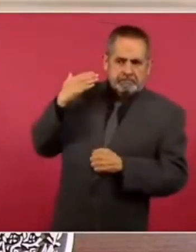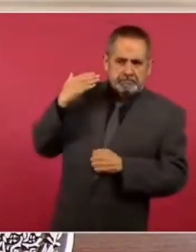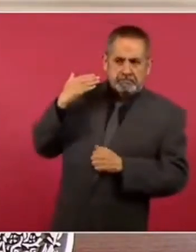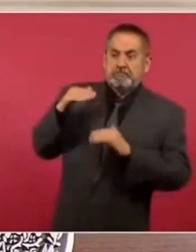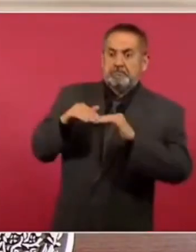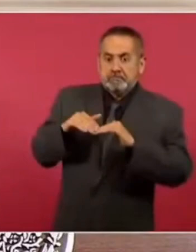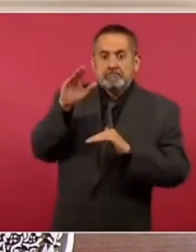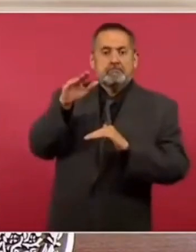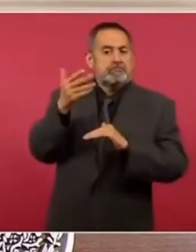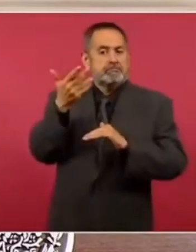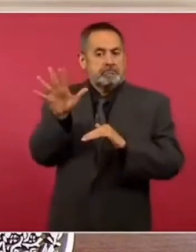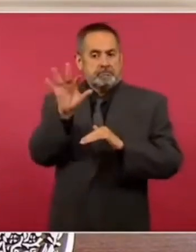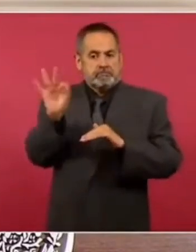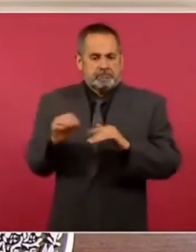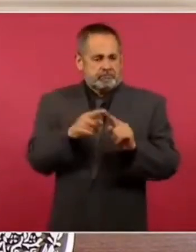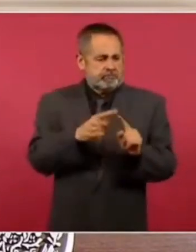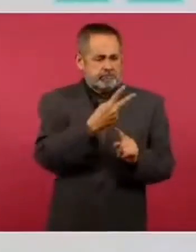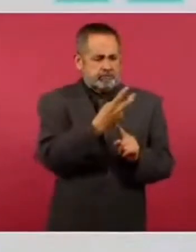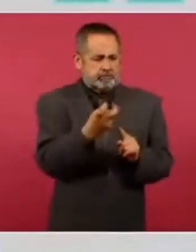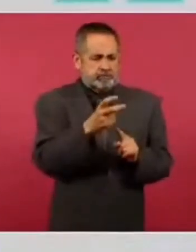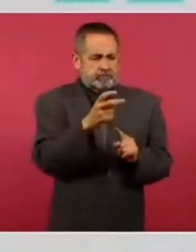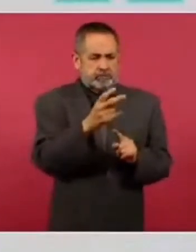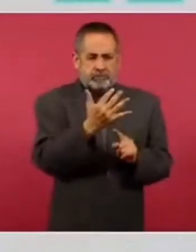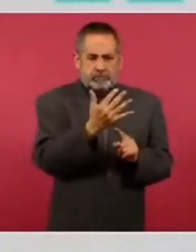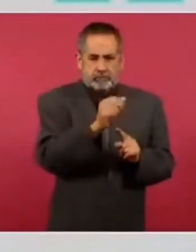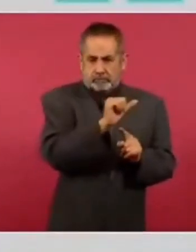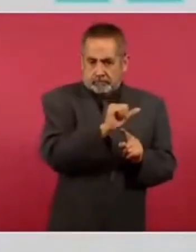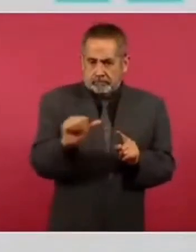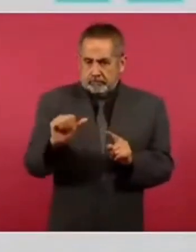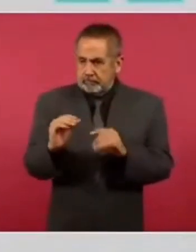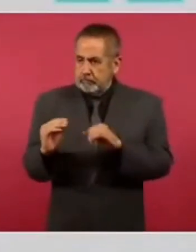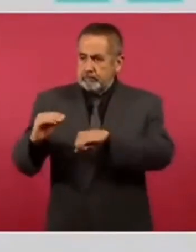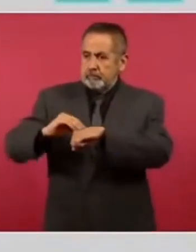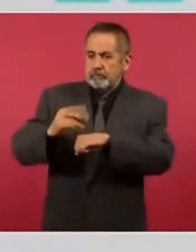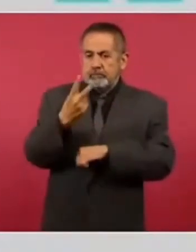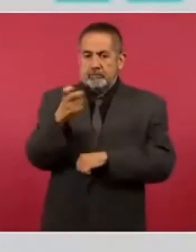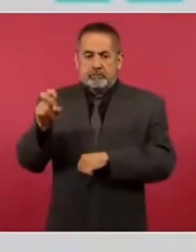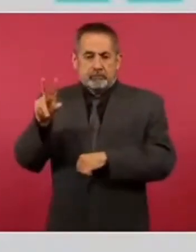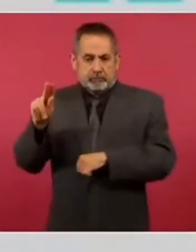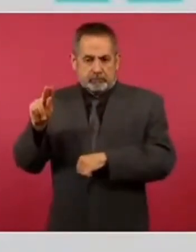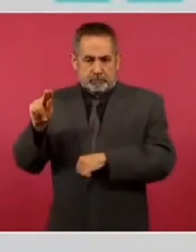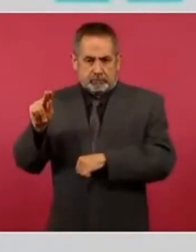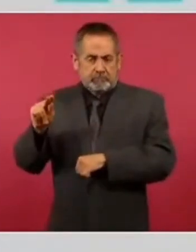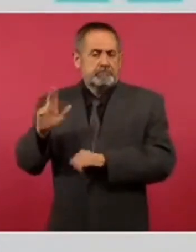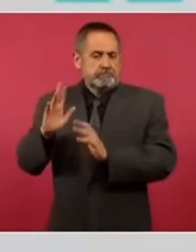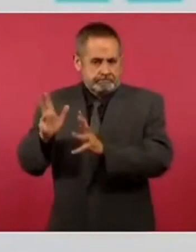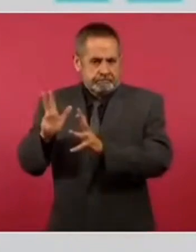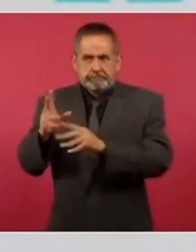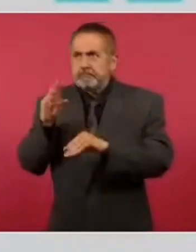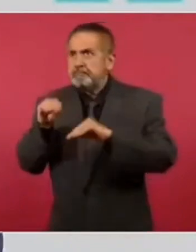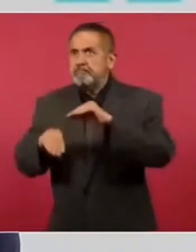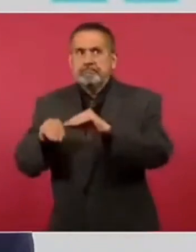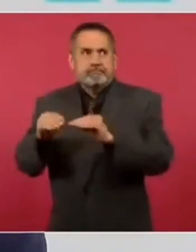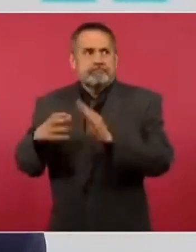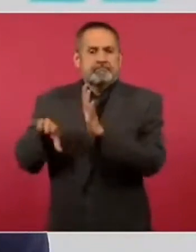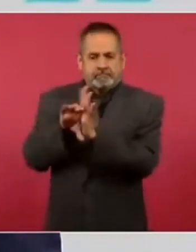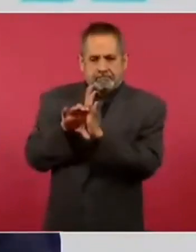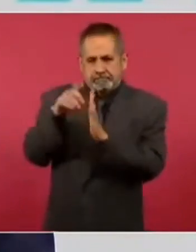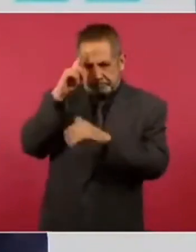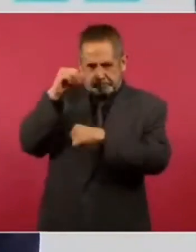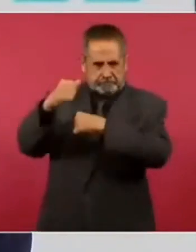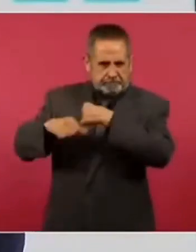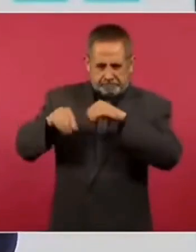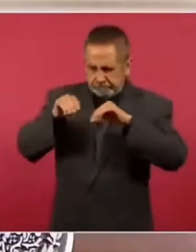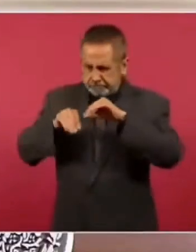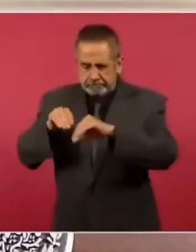pasamos de 250 quirófanos a 280 quirófanos, hemos visto cómo incrementando el